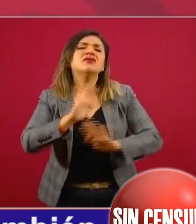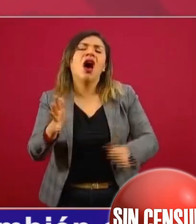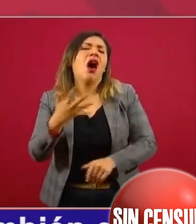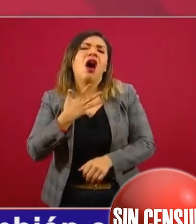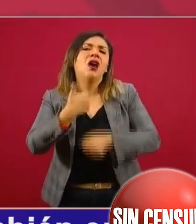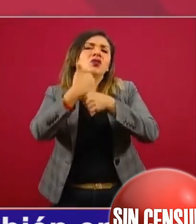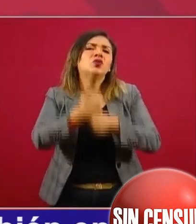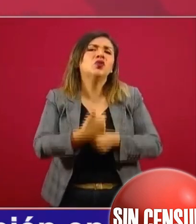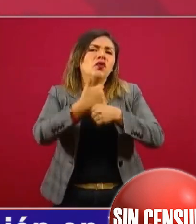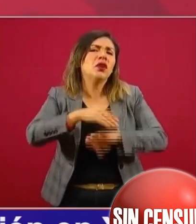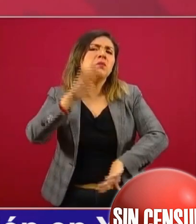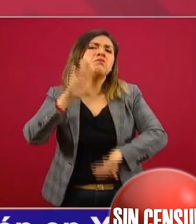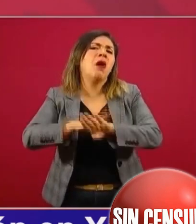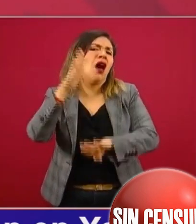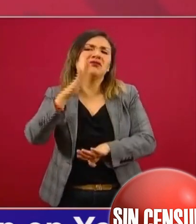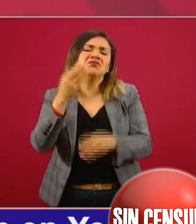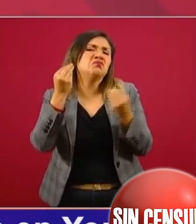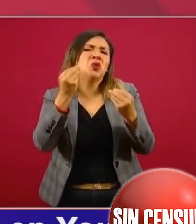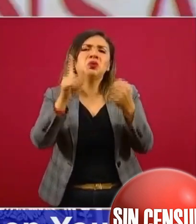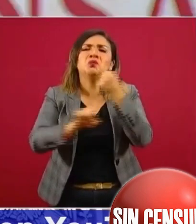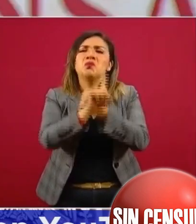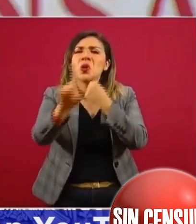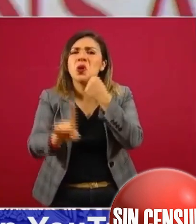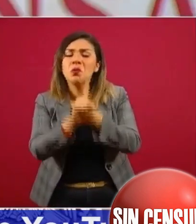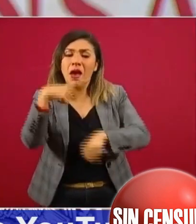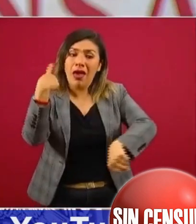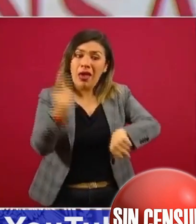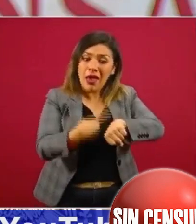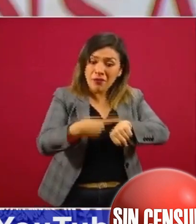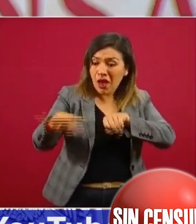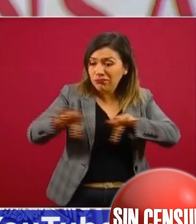vulnerable ante todo, una epidemia,